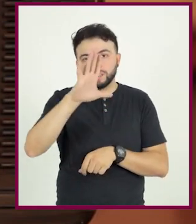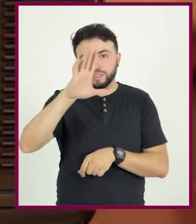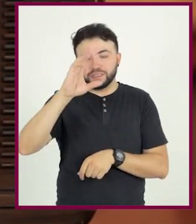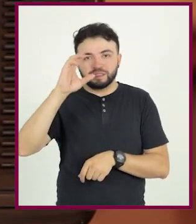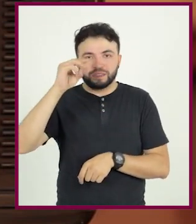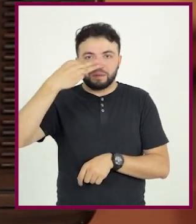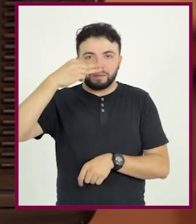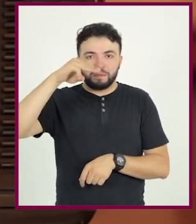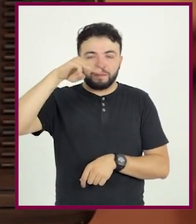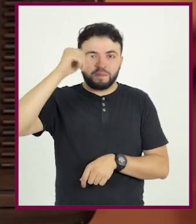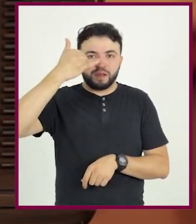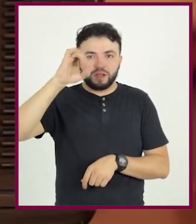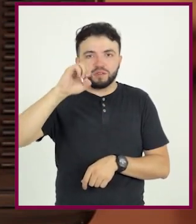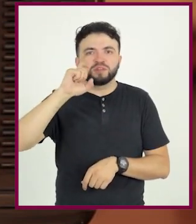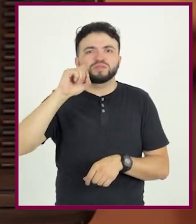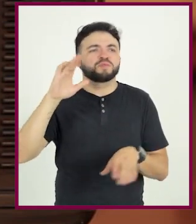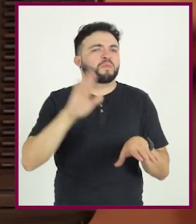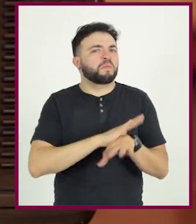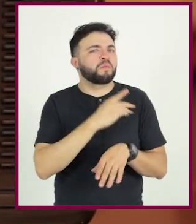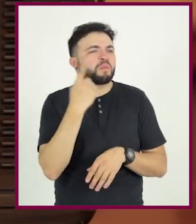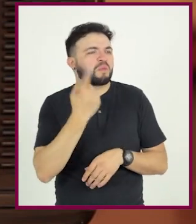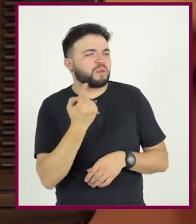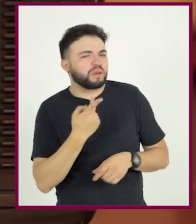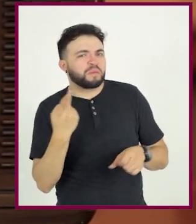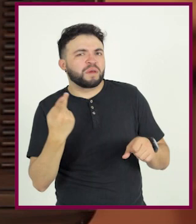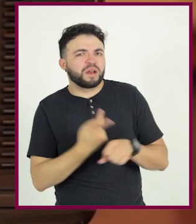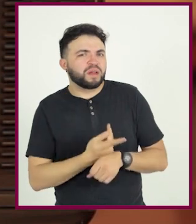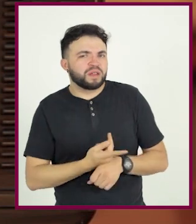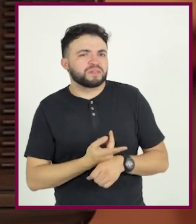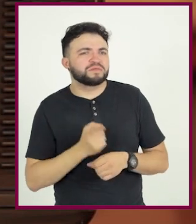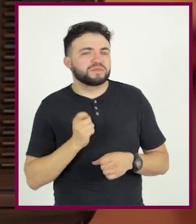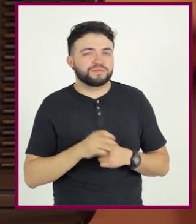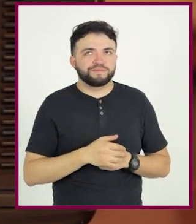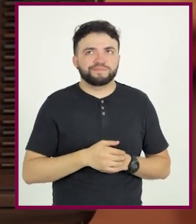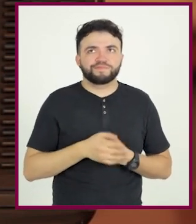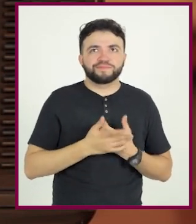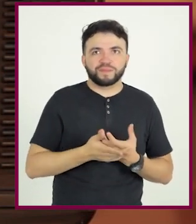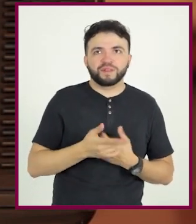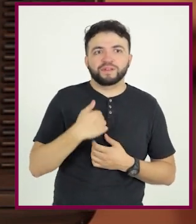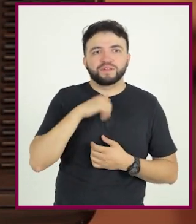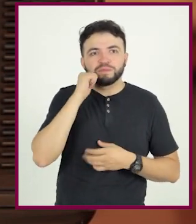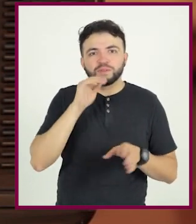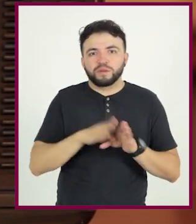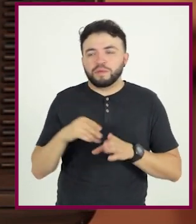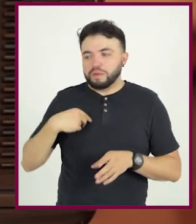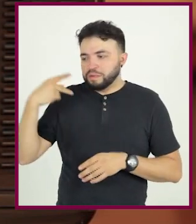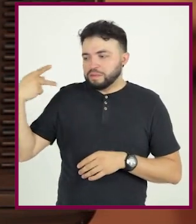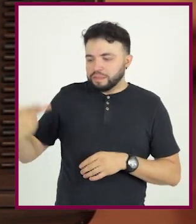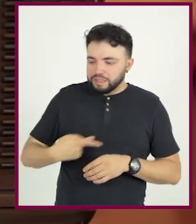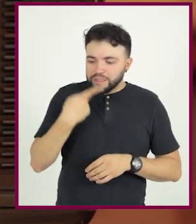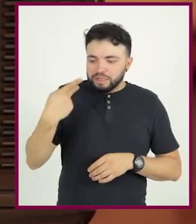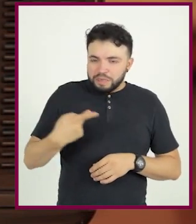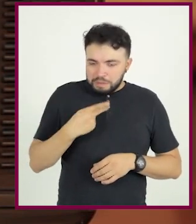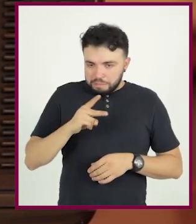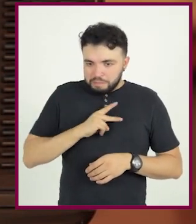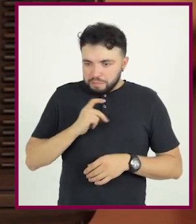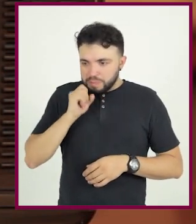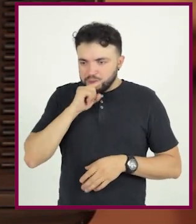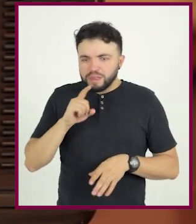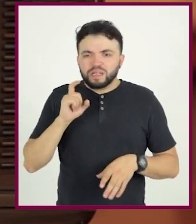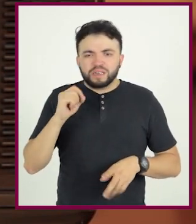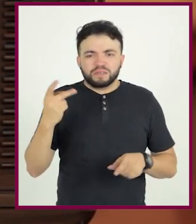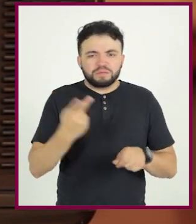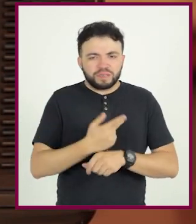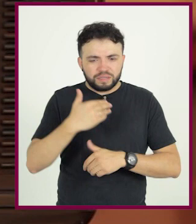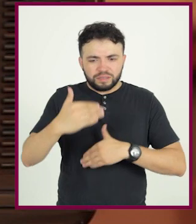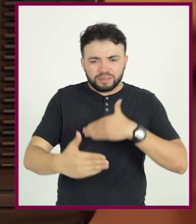acaba de pasar el 5 de mayo, para saber qué aconteció y por qué aconteció. Como yo los empleo es cuestionándome y